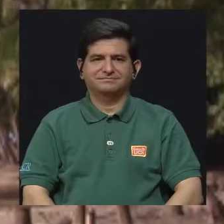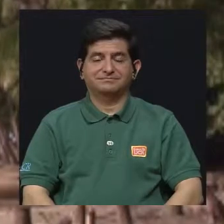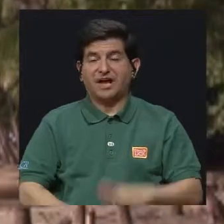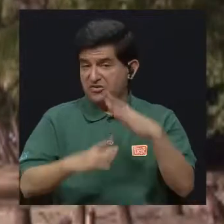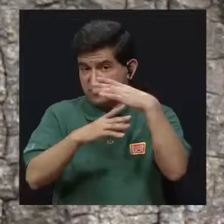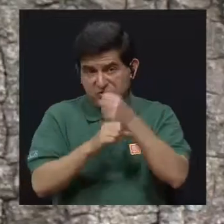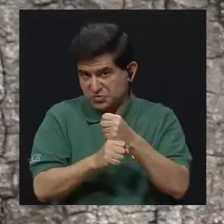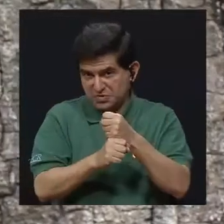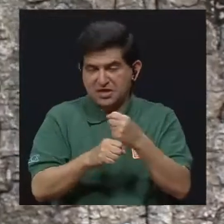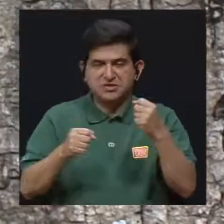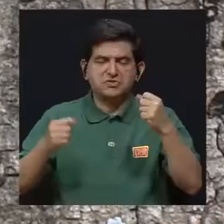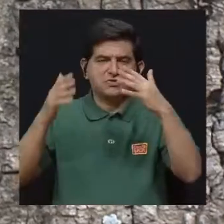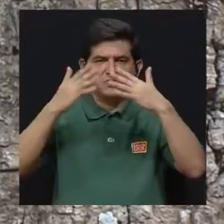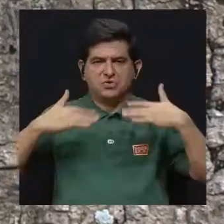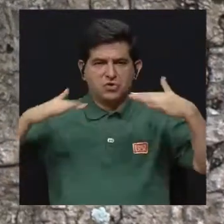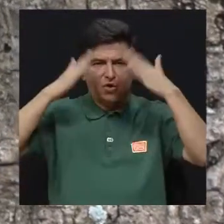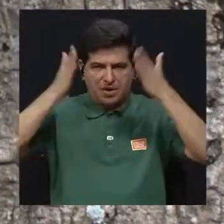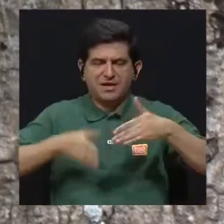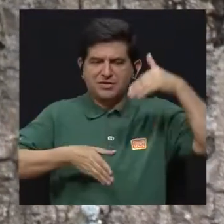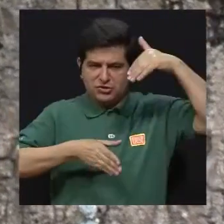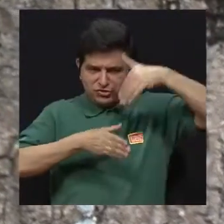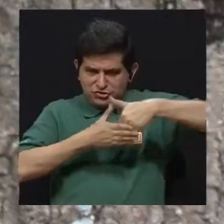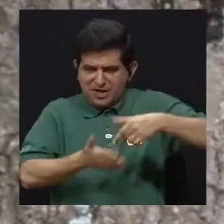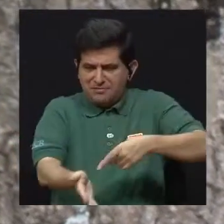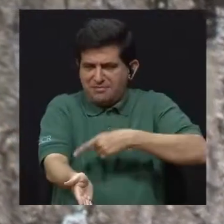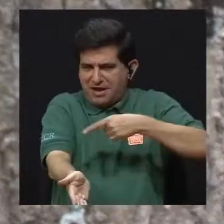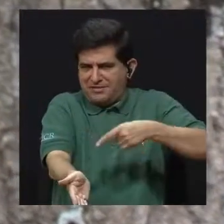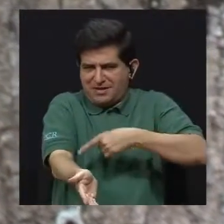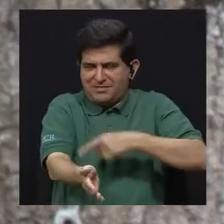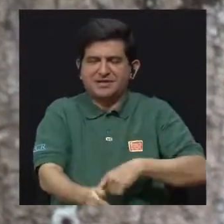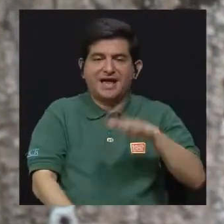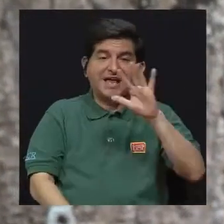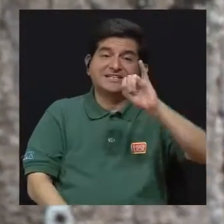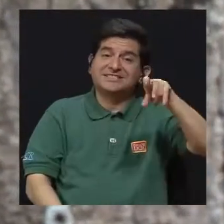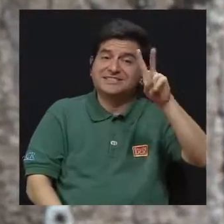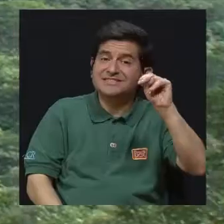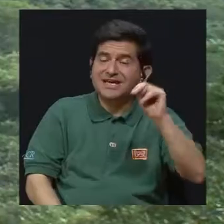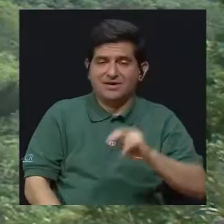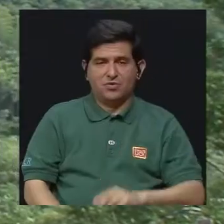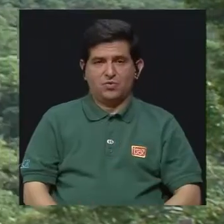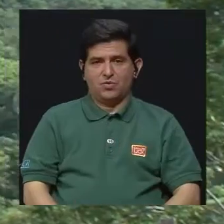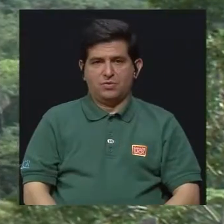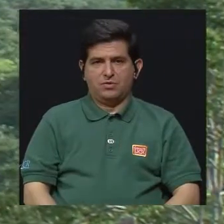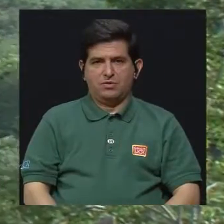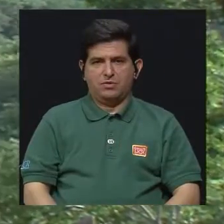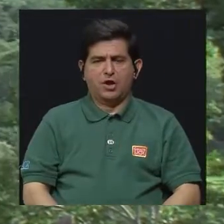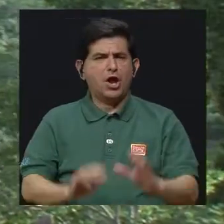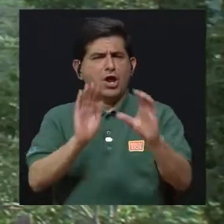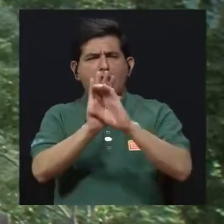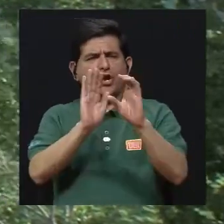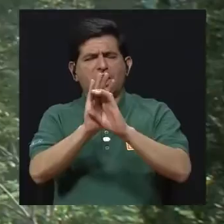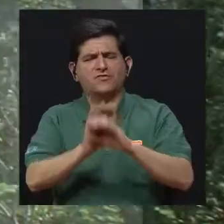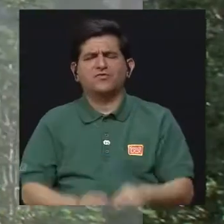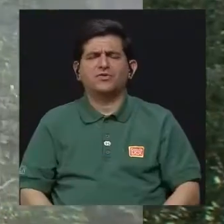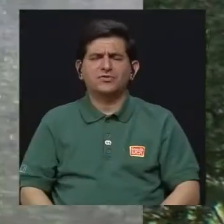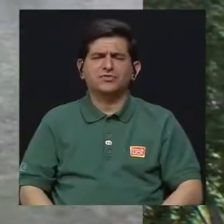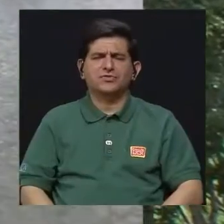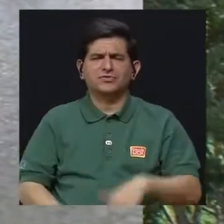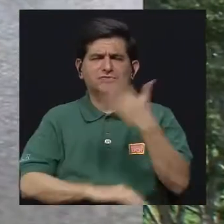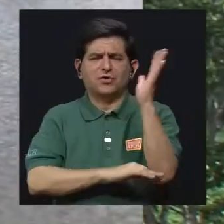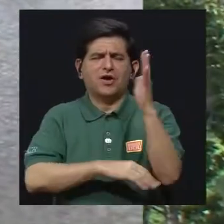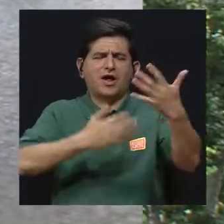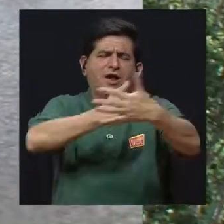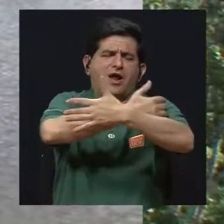En resumen, lo ambientalista se nos mete en las venas virtuales cada 5 de junio. Y las fotos abrazando